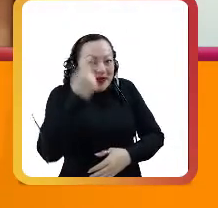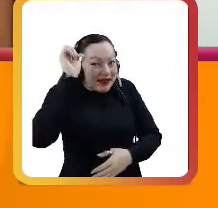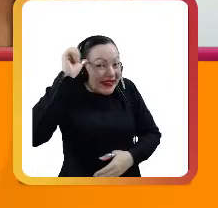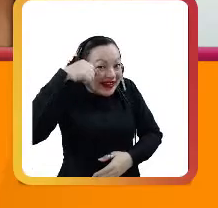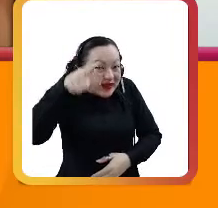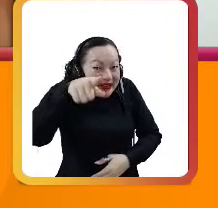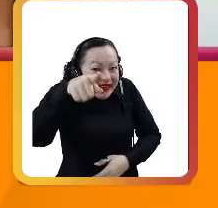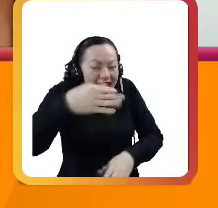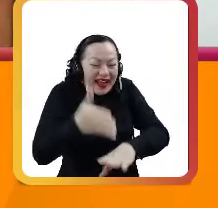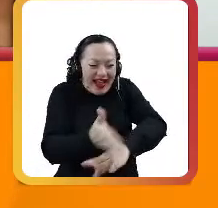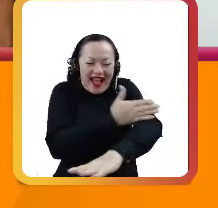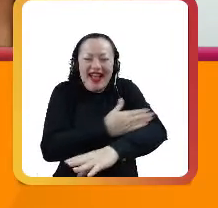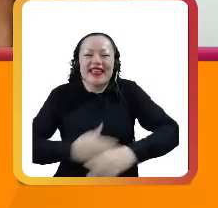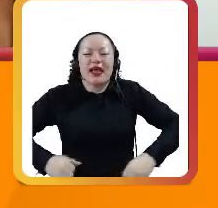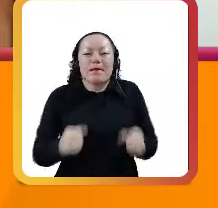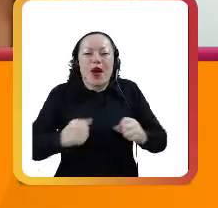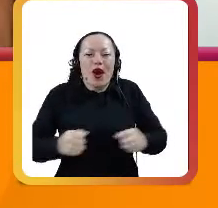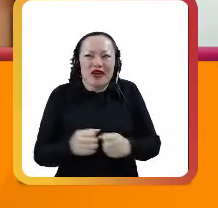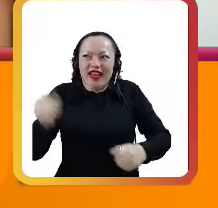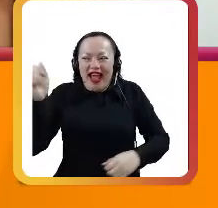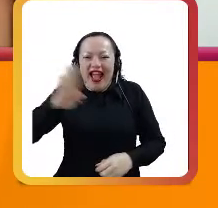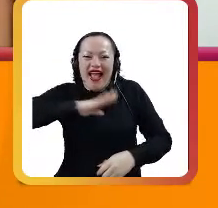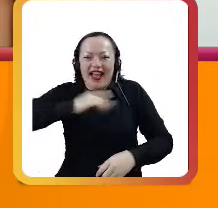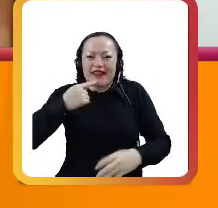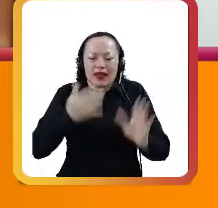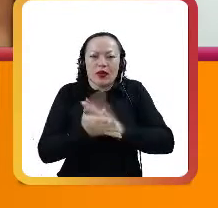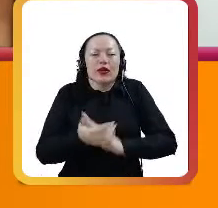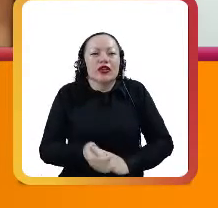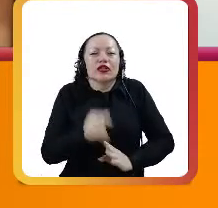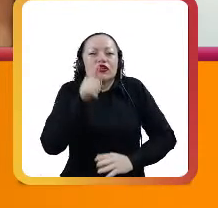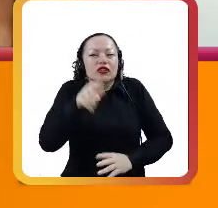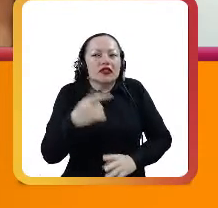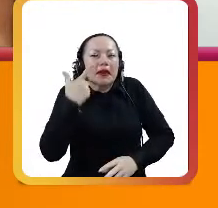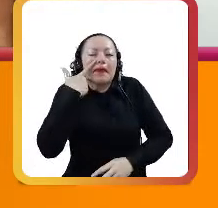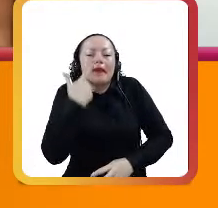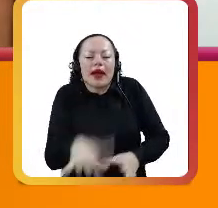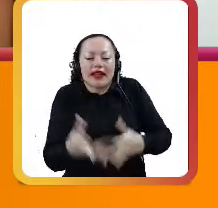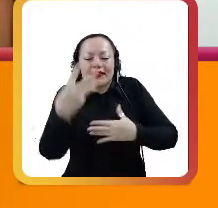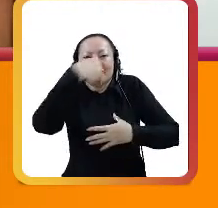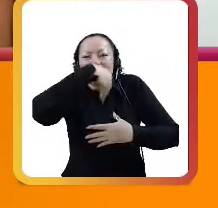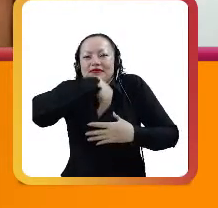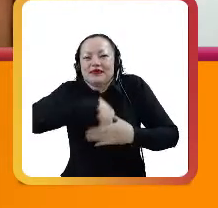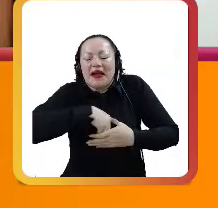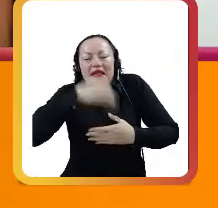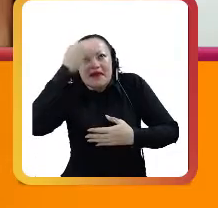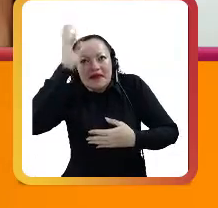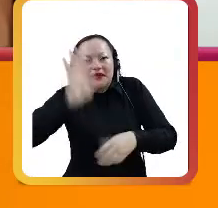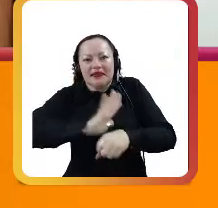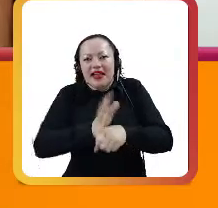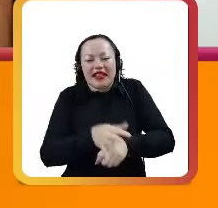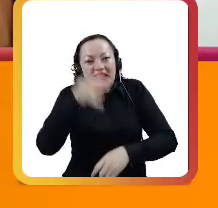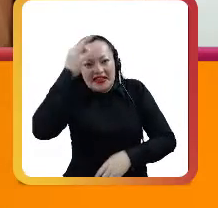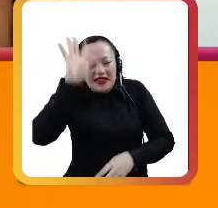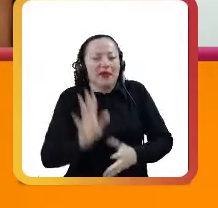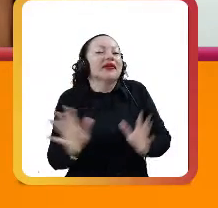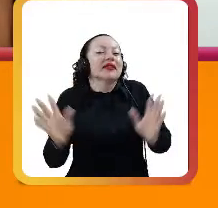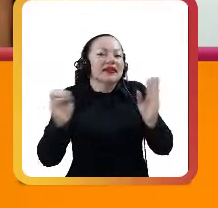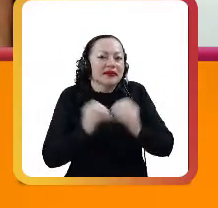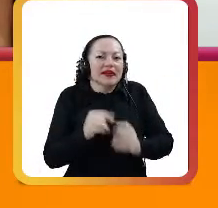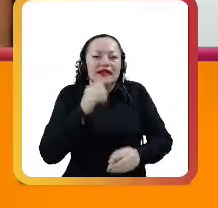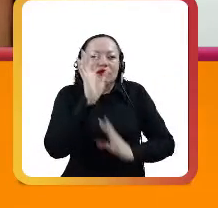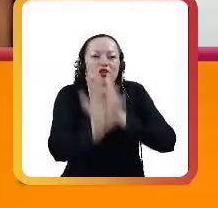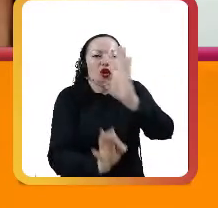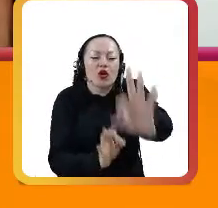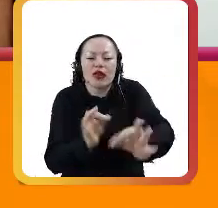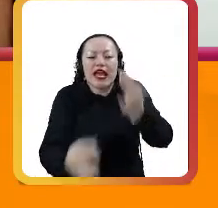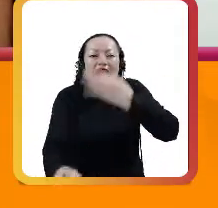La alcaldesa de Bogotá dijo, compórtese como si le hubiera dado positivo en su prueba. Entonces ya sabe que hay que